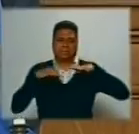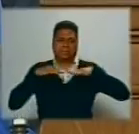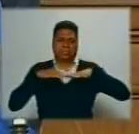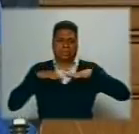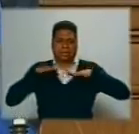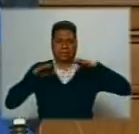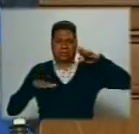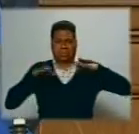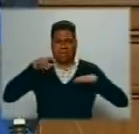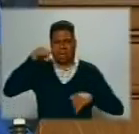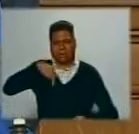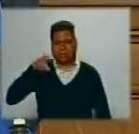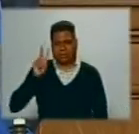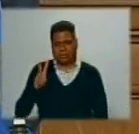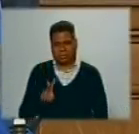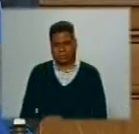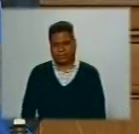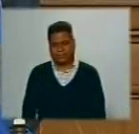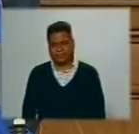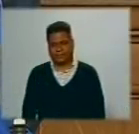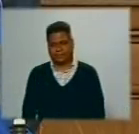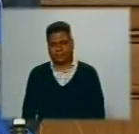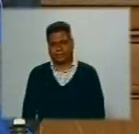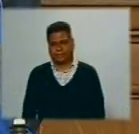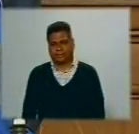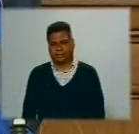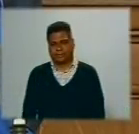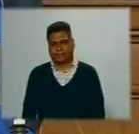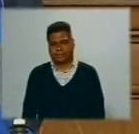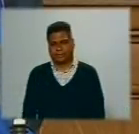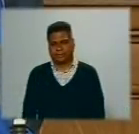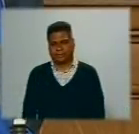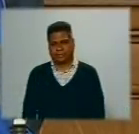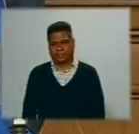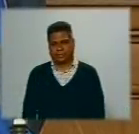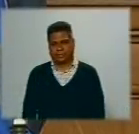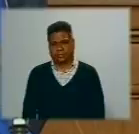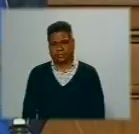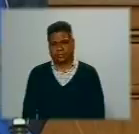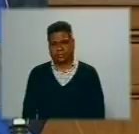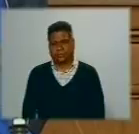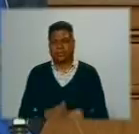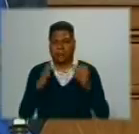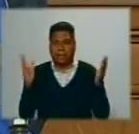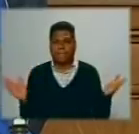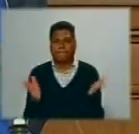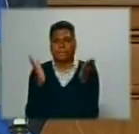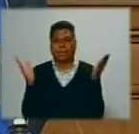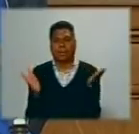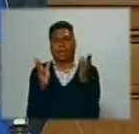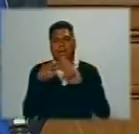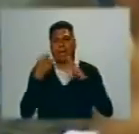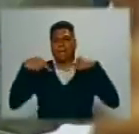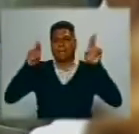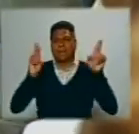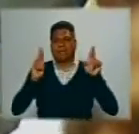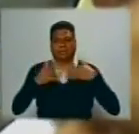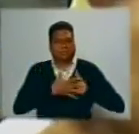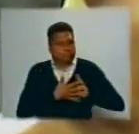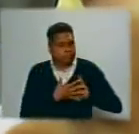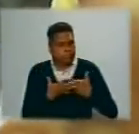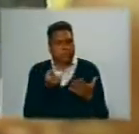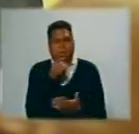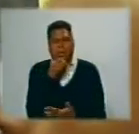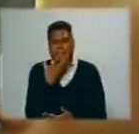y venezolanas. Considerando que en aras de promover la paz y la convivencia democrática,